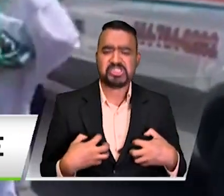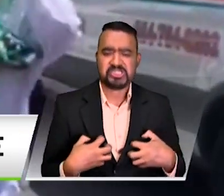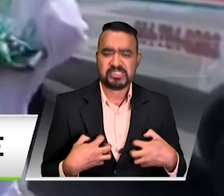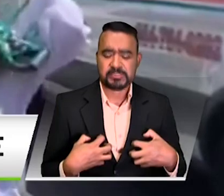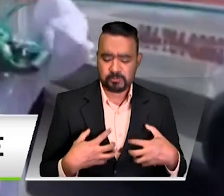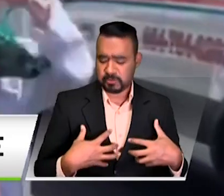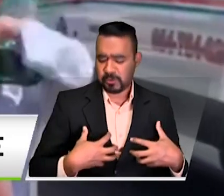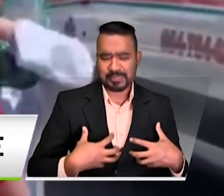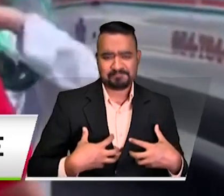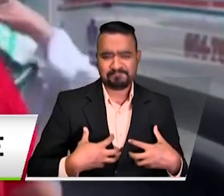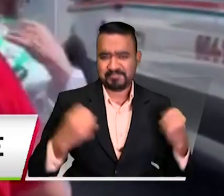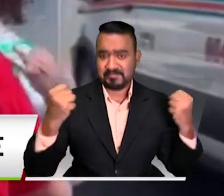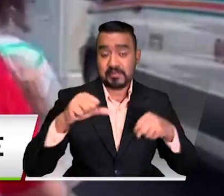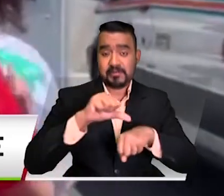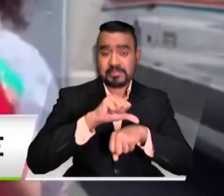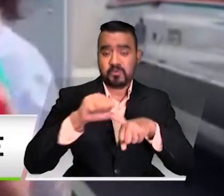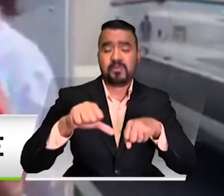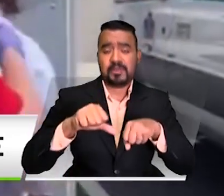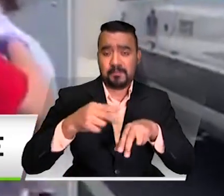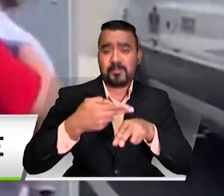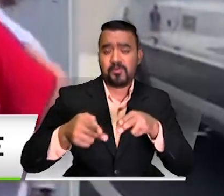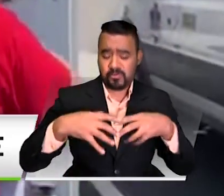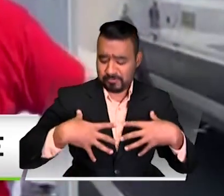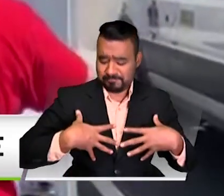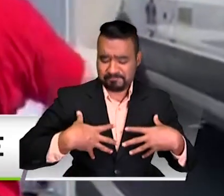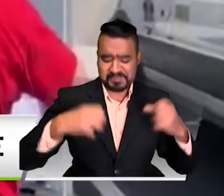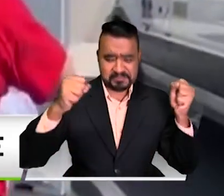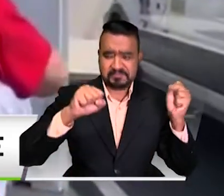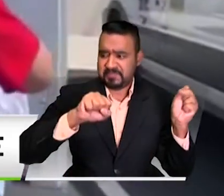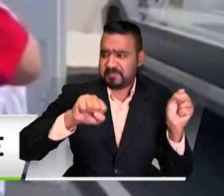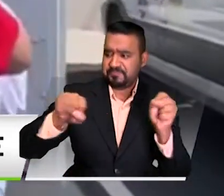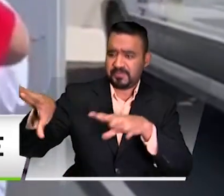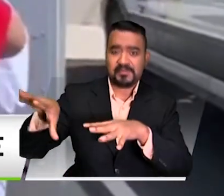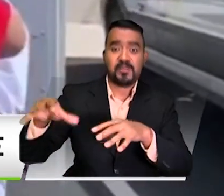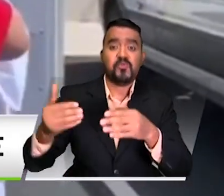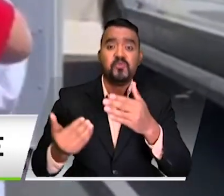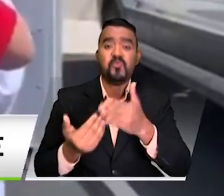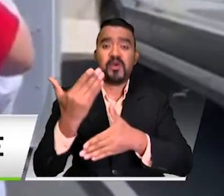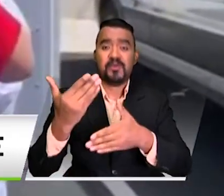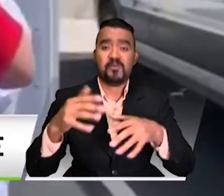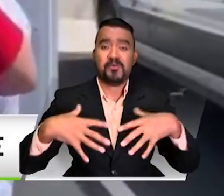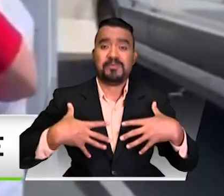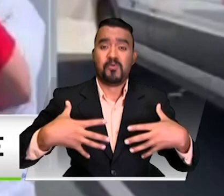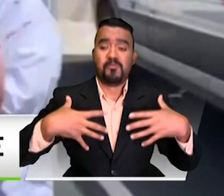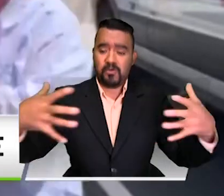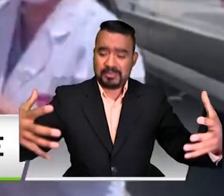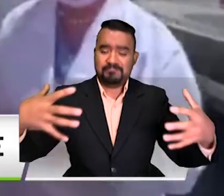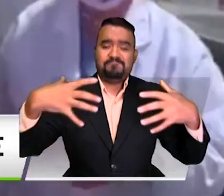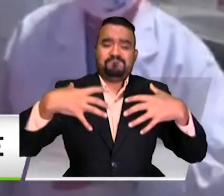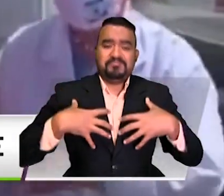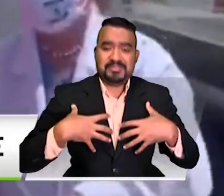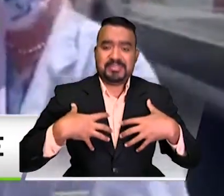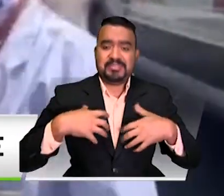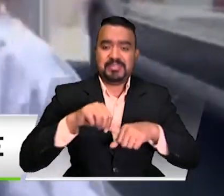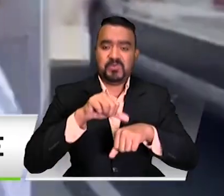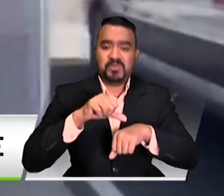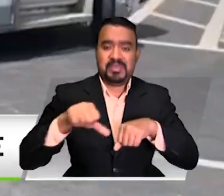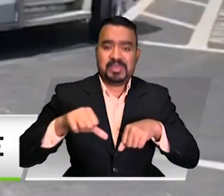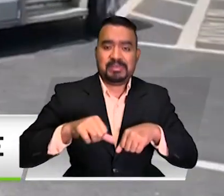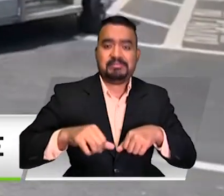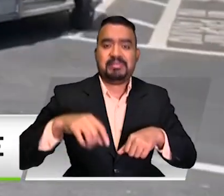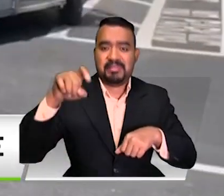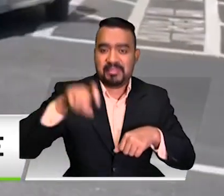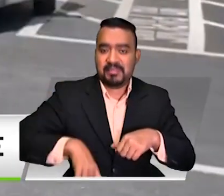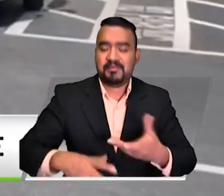de varias semanas buscando un centro asistencial que lo recibiera como candidato a ser transplantado en el chang hospital en game build y lo recibió